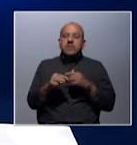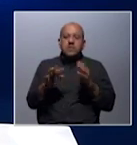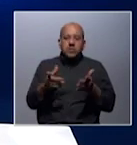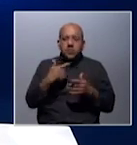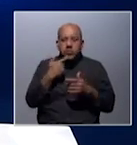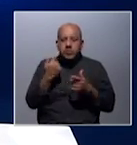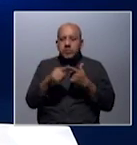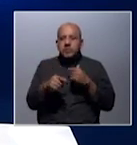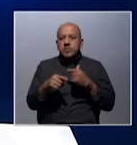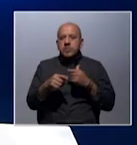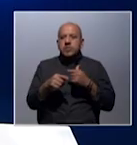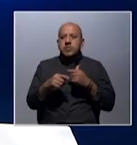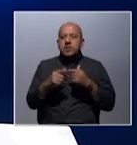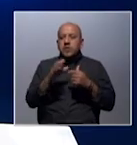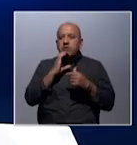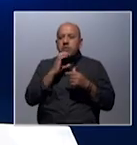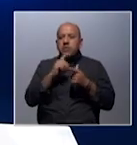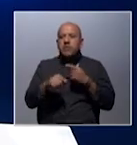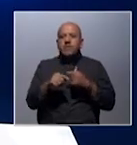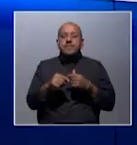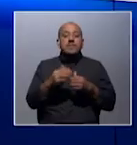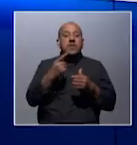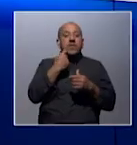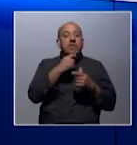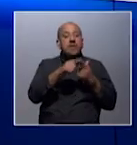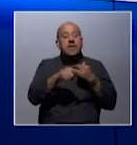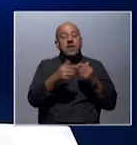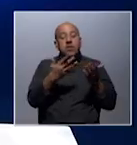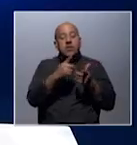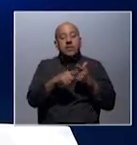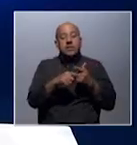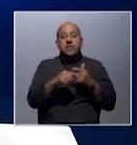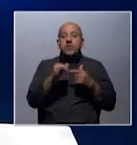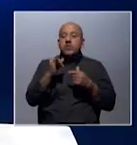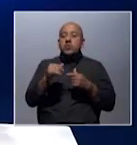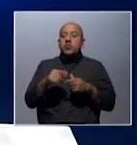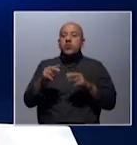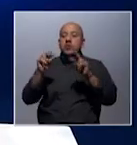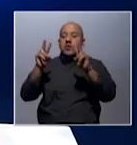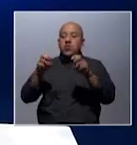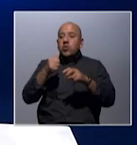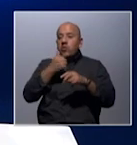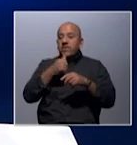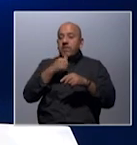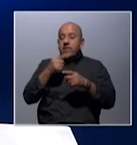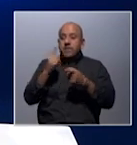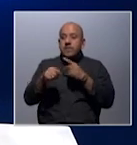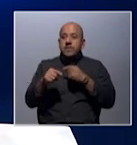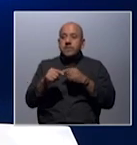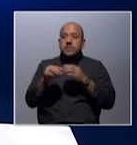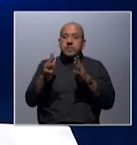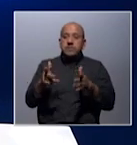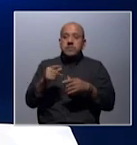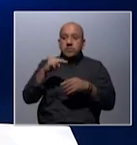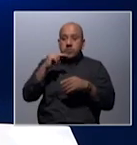muy divertida de presentar sus espectáculos. Nos queda la última hora, ¿verdad, Tania? Es verdad, un título viejo que ya llegaba con una expectativa enorme de acuerdo a ese